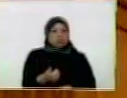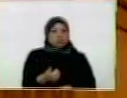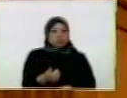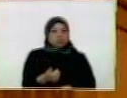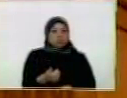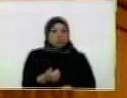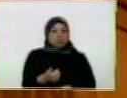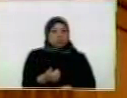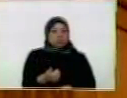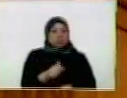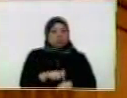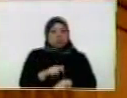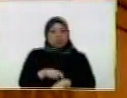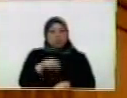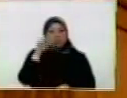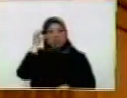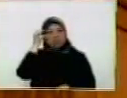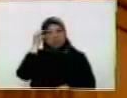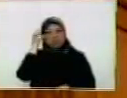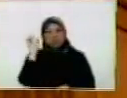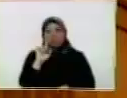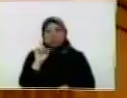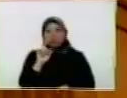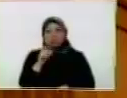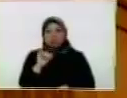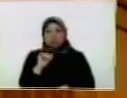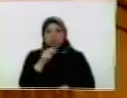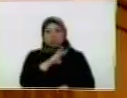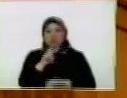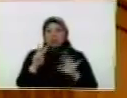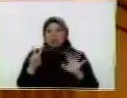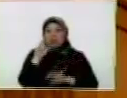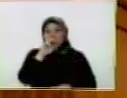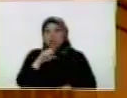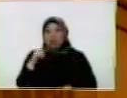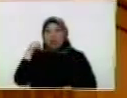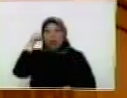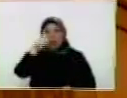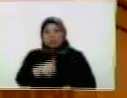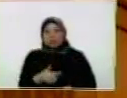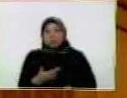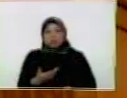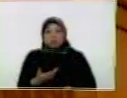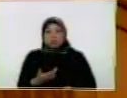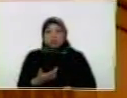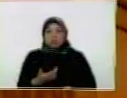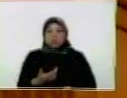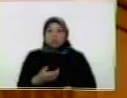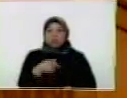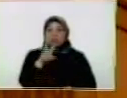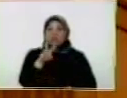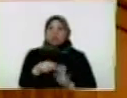en pocos días. Estamos hablando del 77. Tuve la oportunidad de conocer a mi comandante Chávez allá en el año